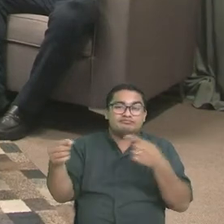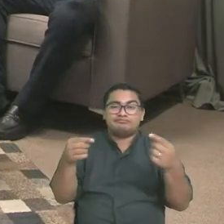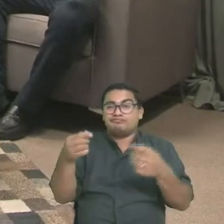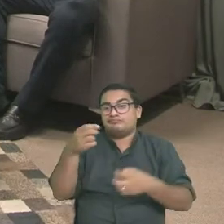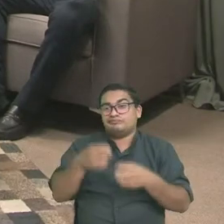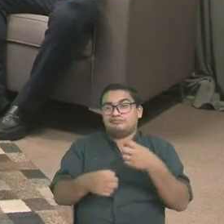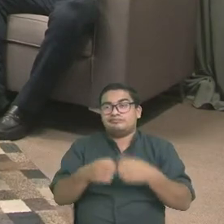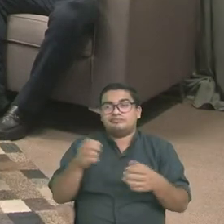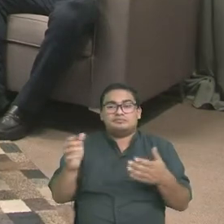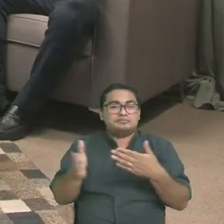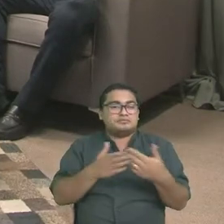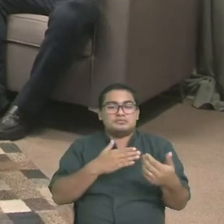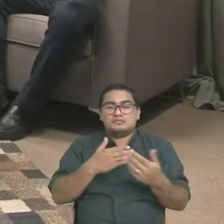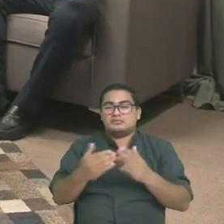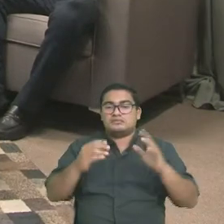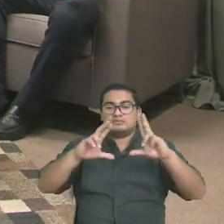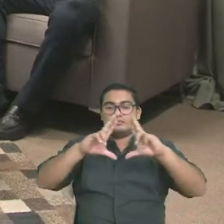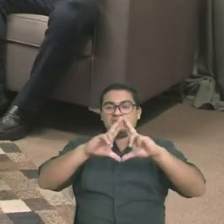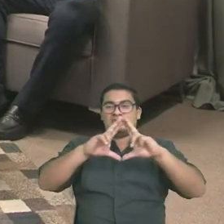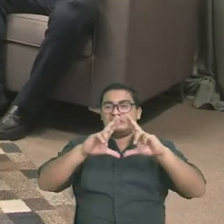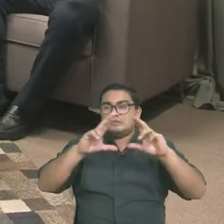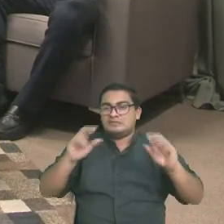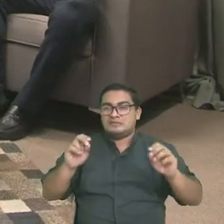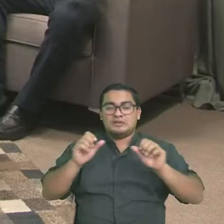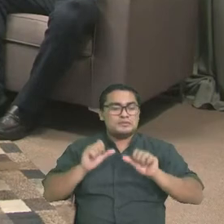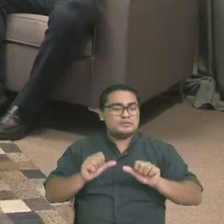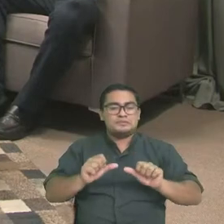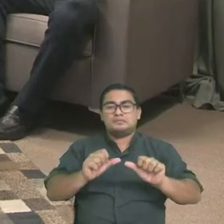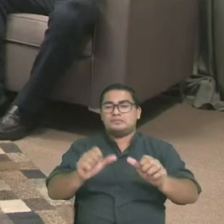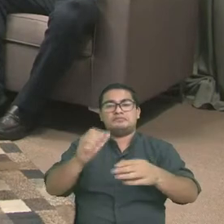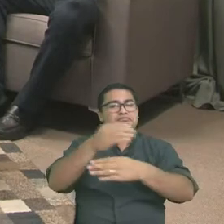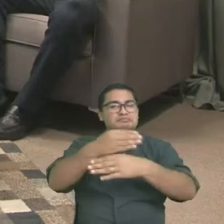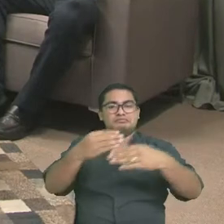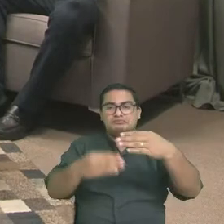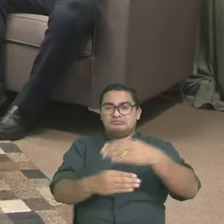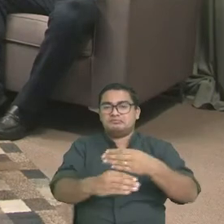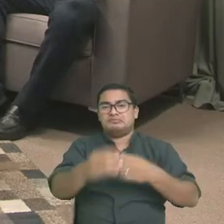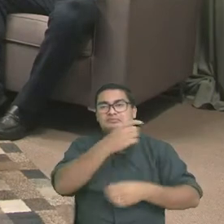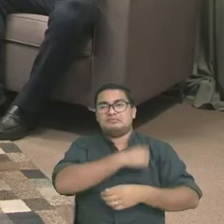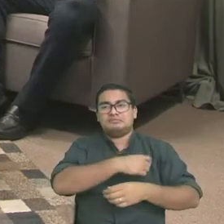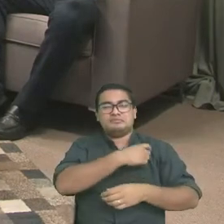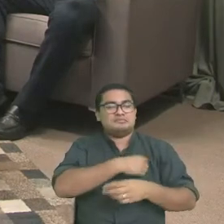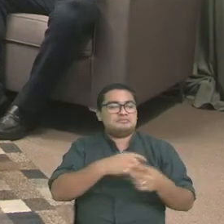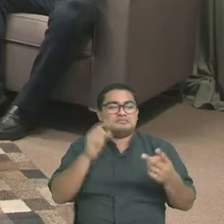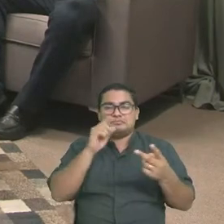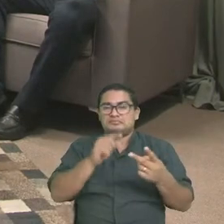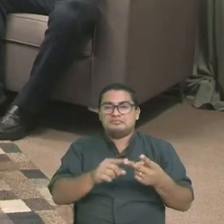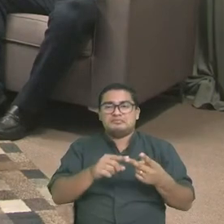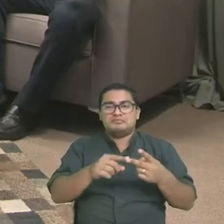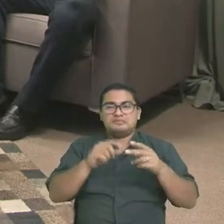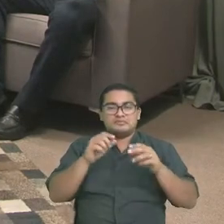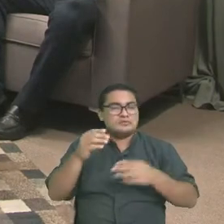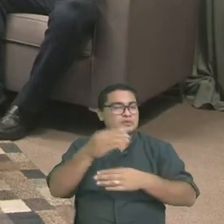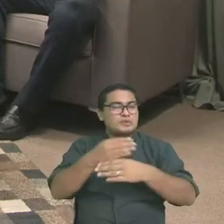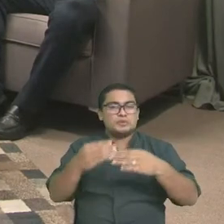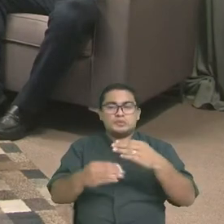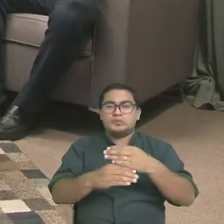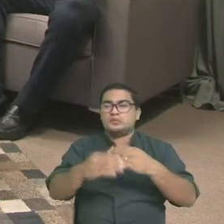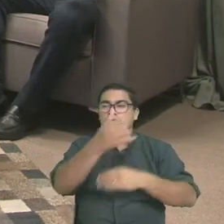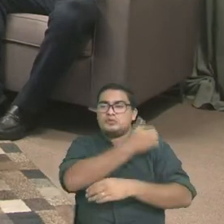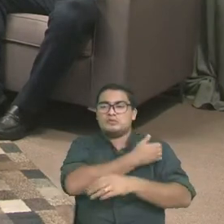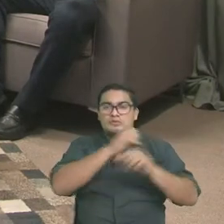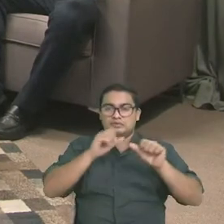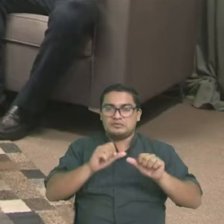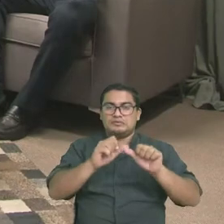adversidades, aquí no se ha parado de construir una sola escuela. No se ha parado de construir un solo hospital,